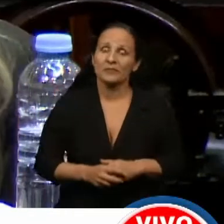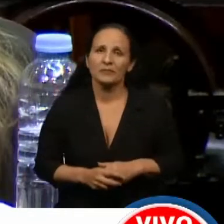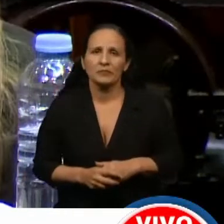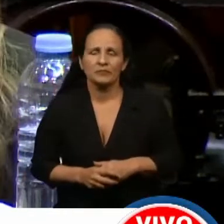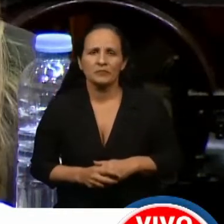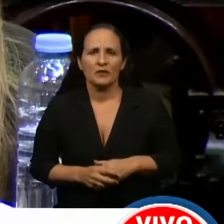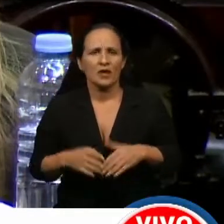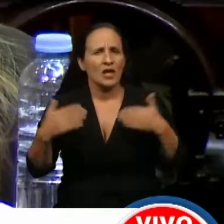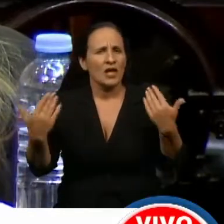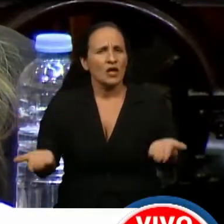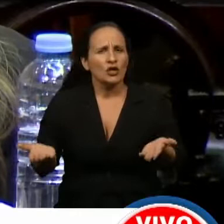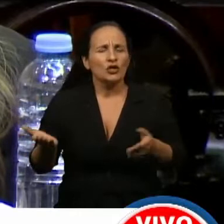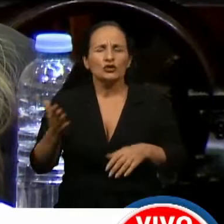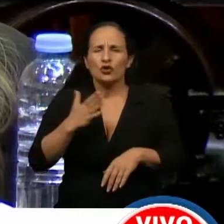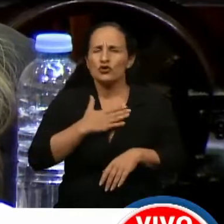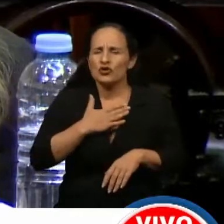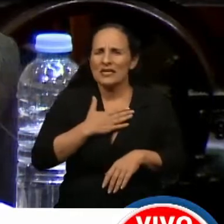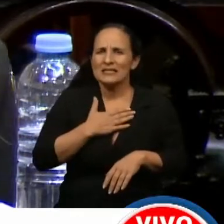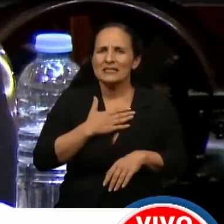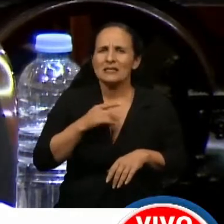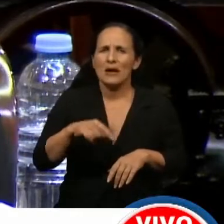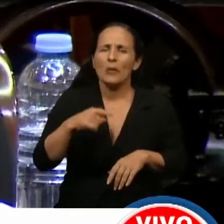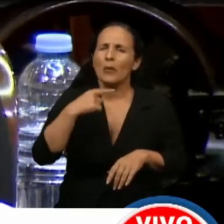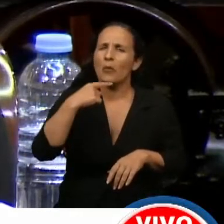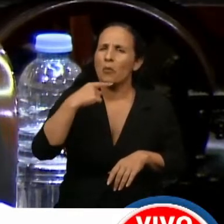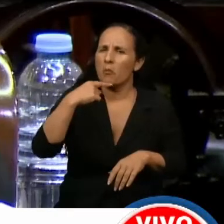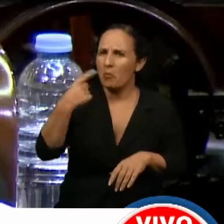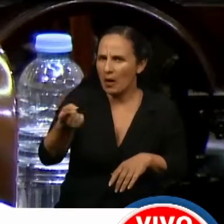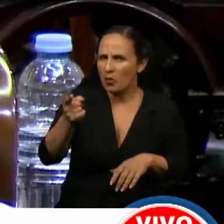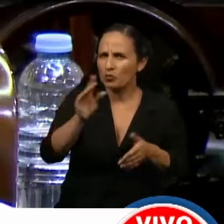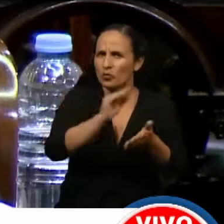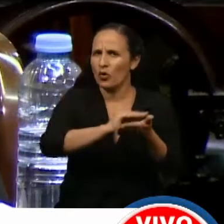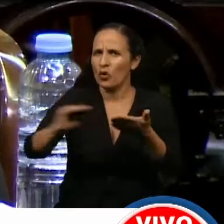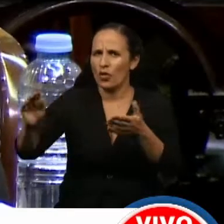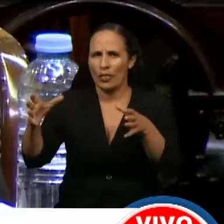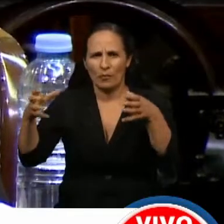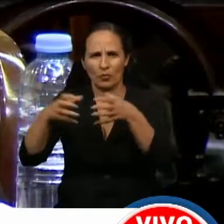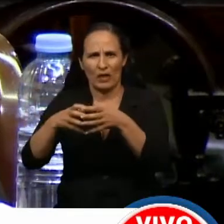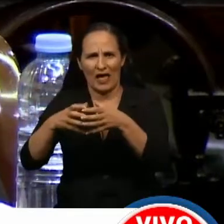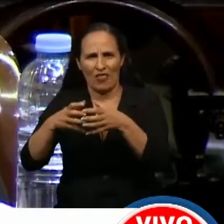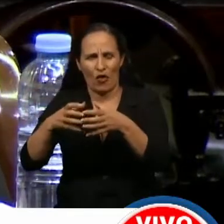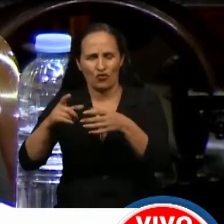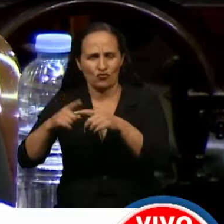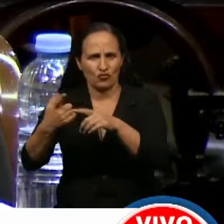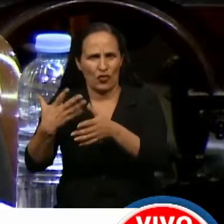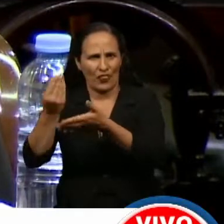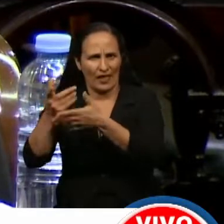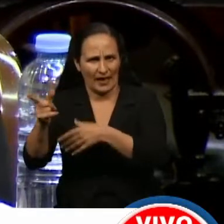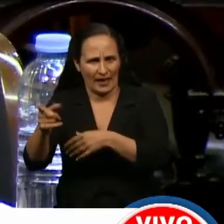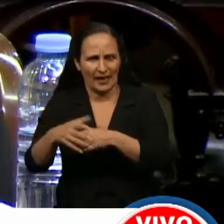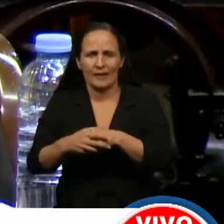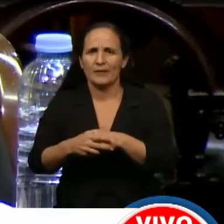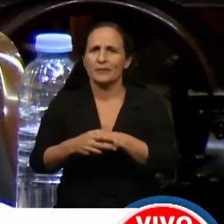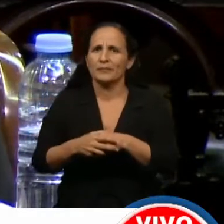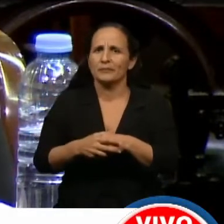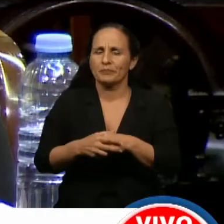Y entonces me voy a empezar preguntando, señores diputados del oficialismo, señores